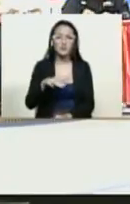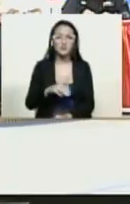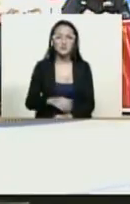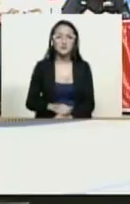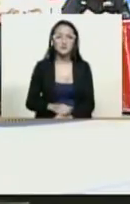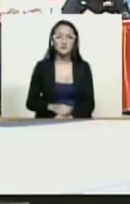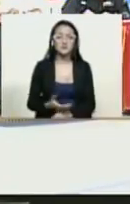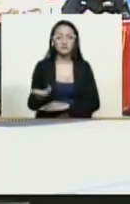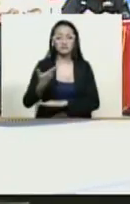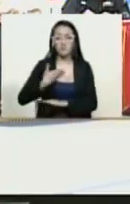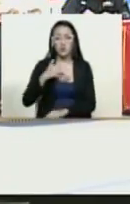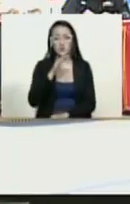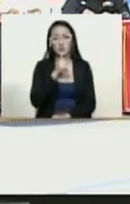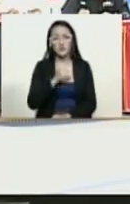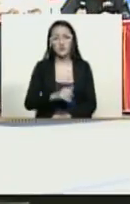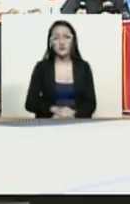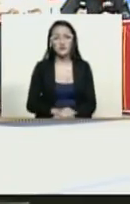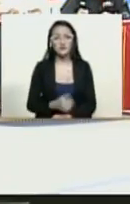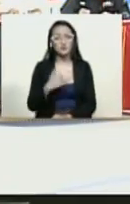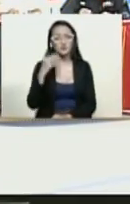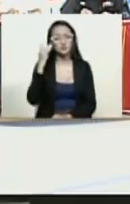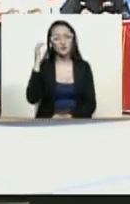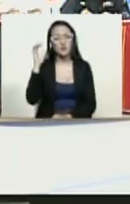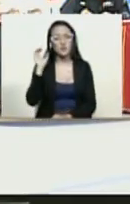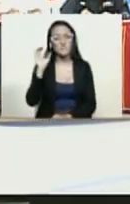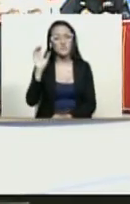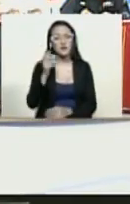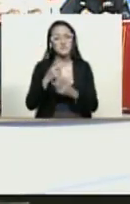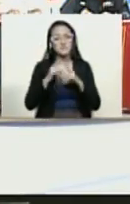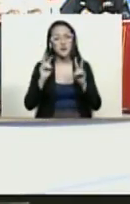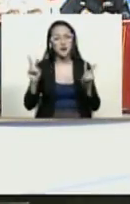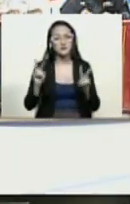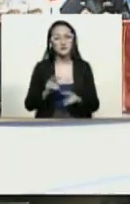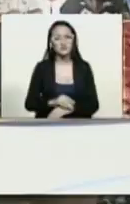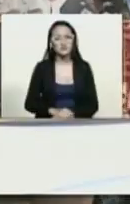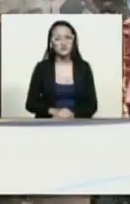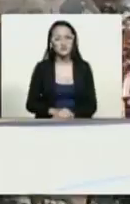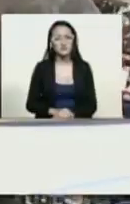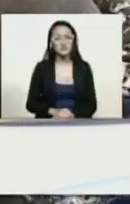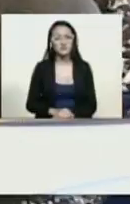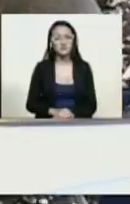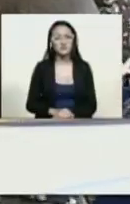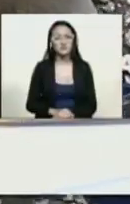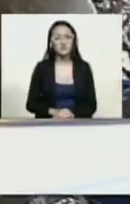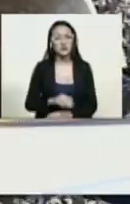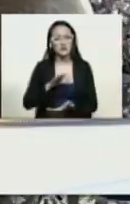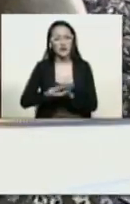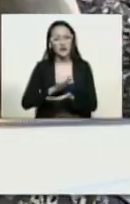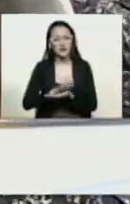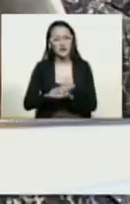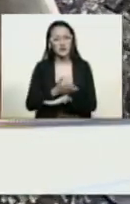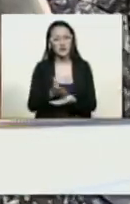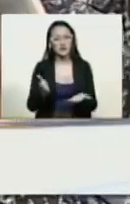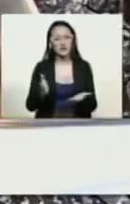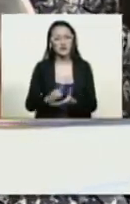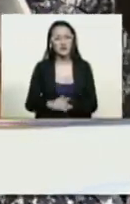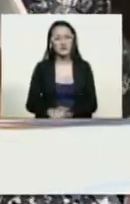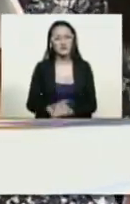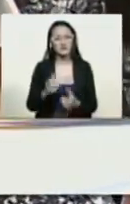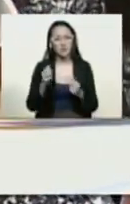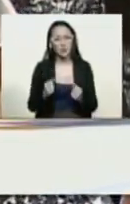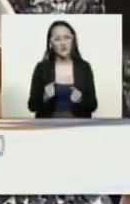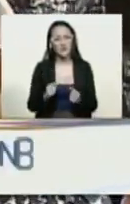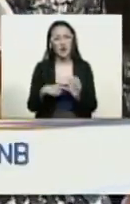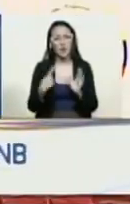seremos invencibles. Yo sueño con un país de paz ciudadana, de tranquilidad ciudadana, de